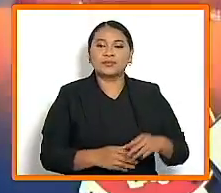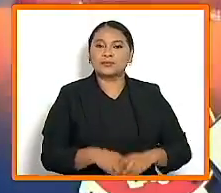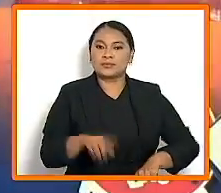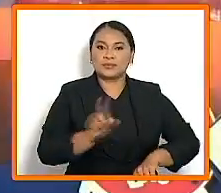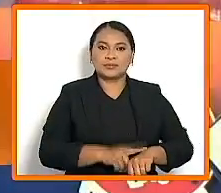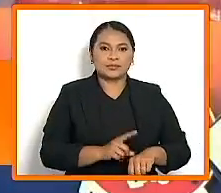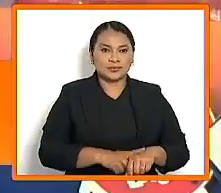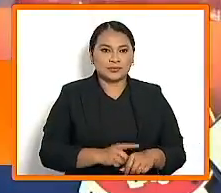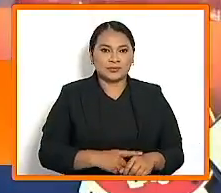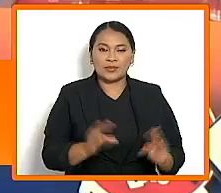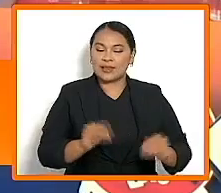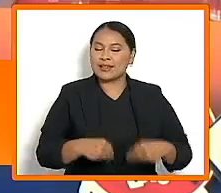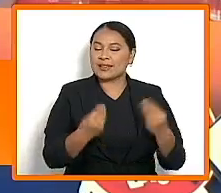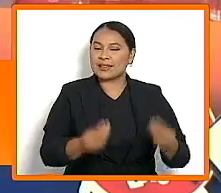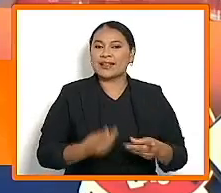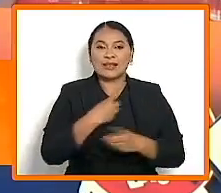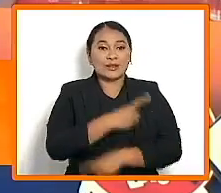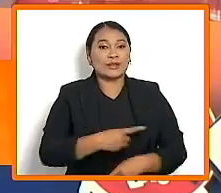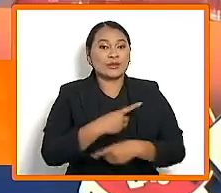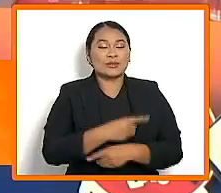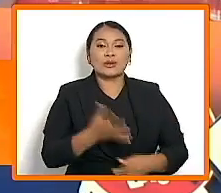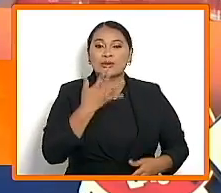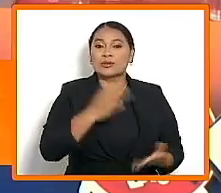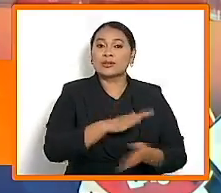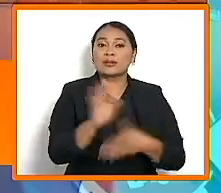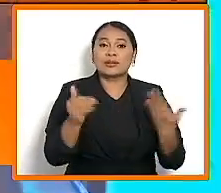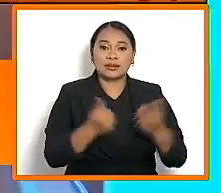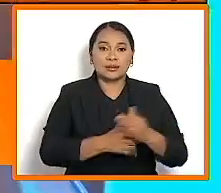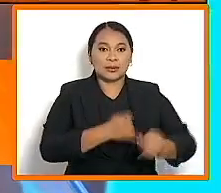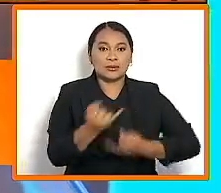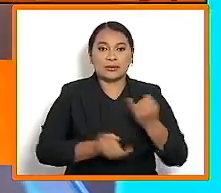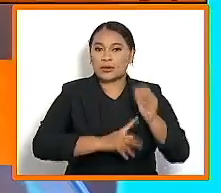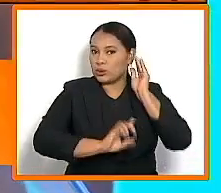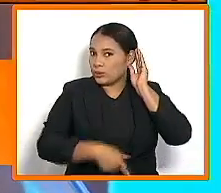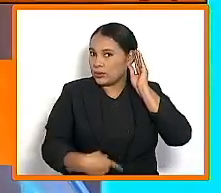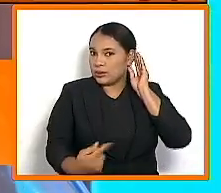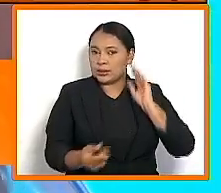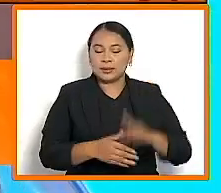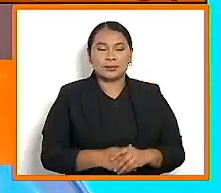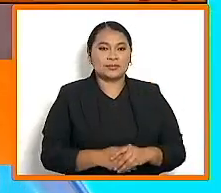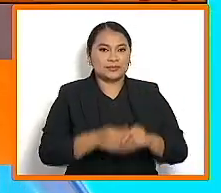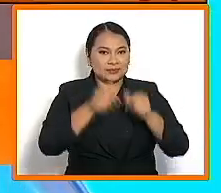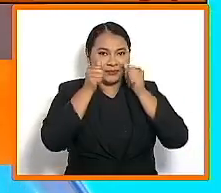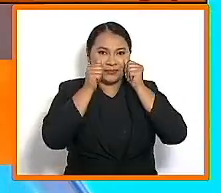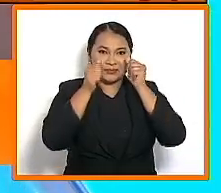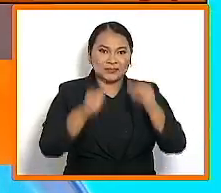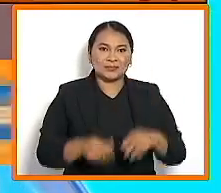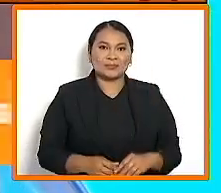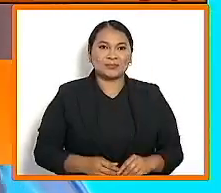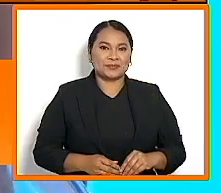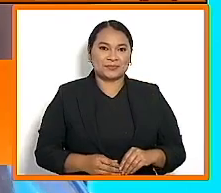el momento de llevarte la suerte con diaria. Viene tu primer dígito y este es... Atentos.